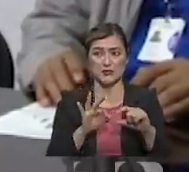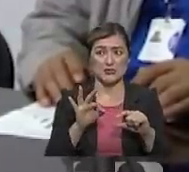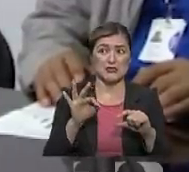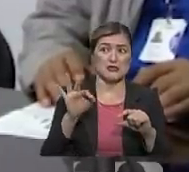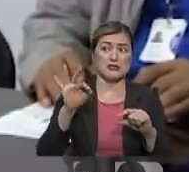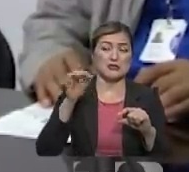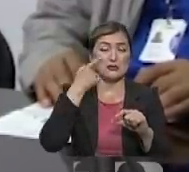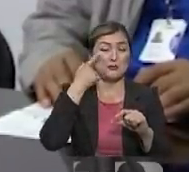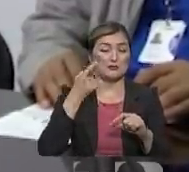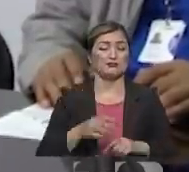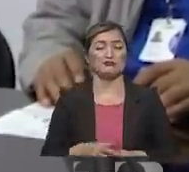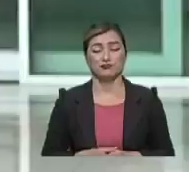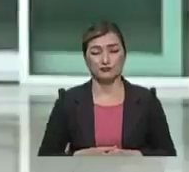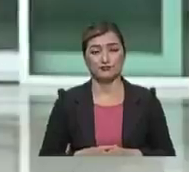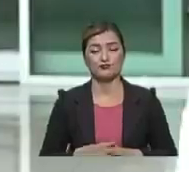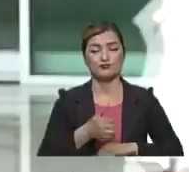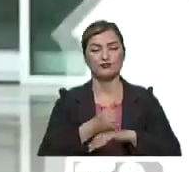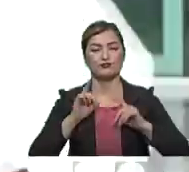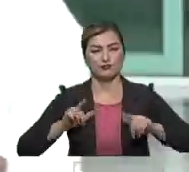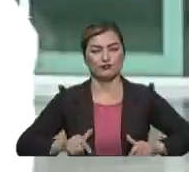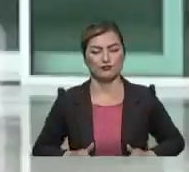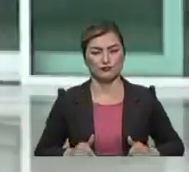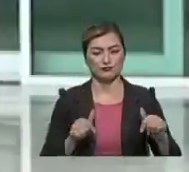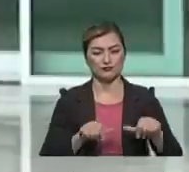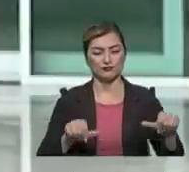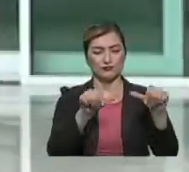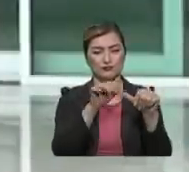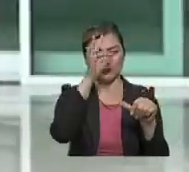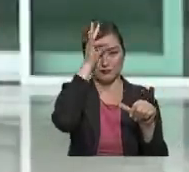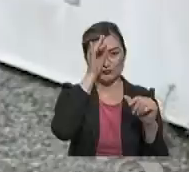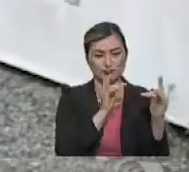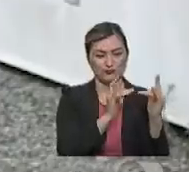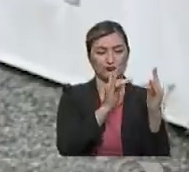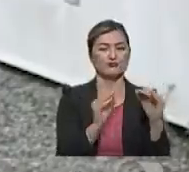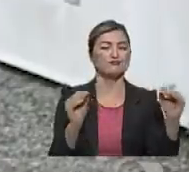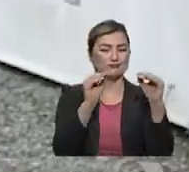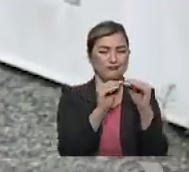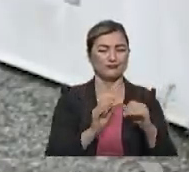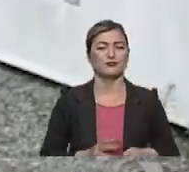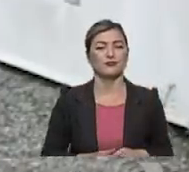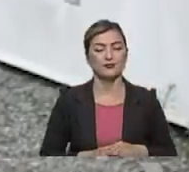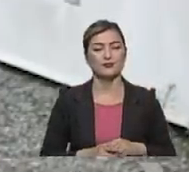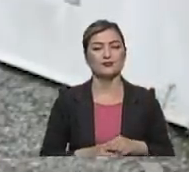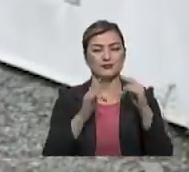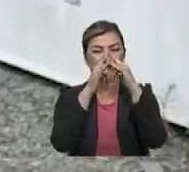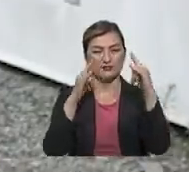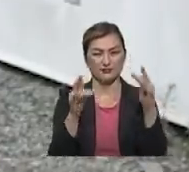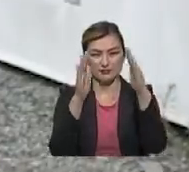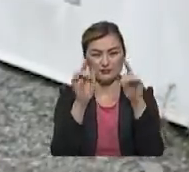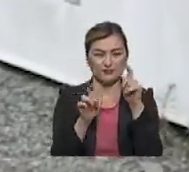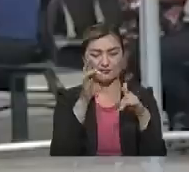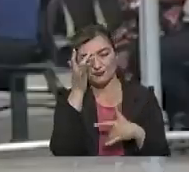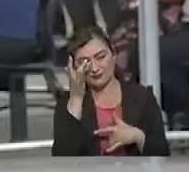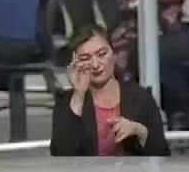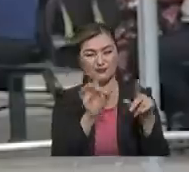autoridades de salud anunciaron que continuarán potencializando las áreas para atención de positivos COVID y también aperturarán áreas para atender a